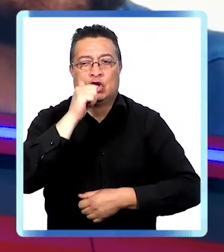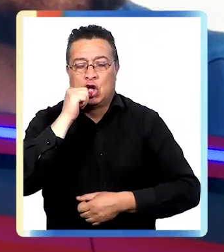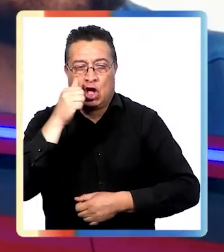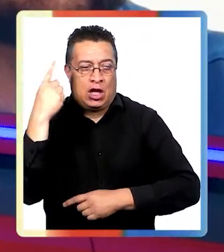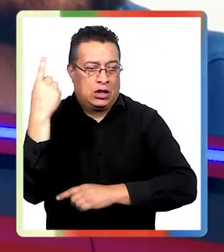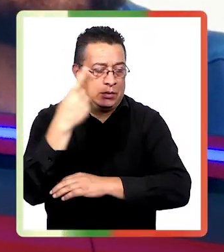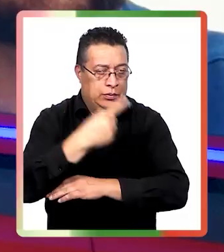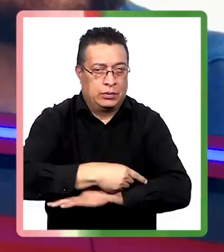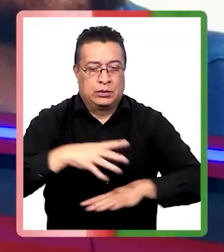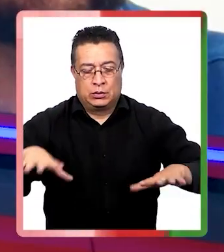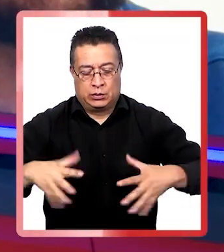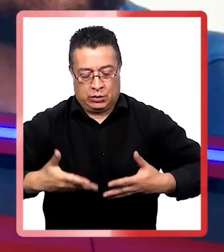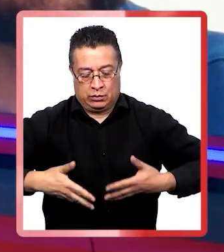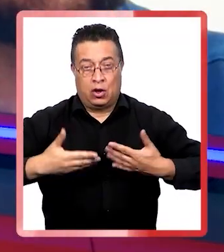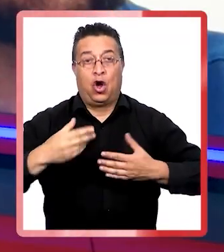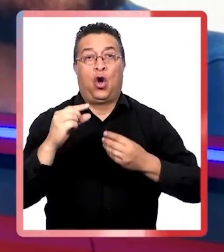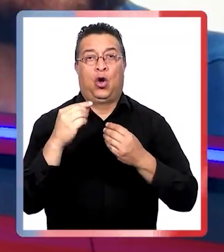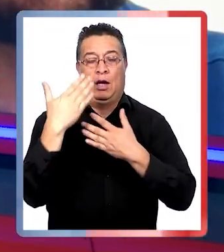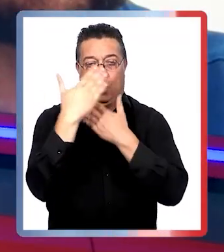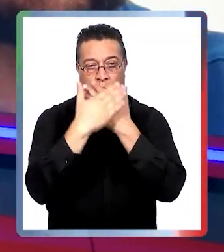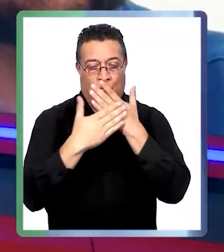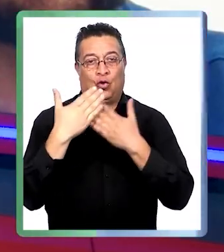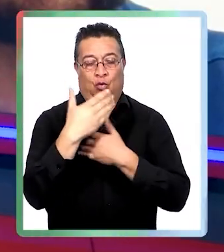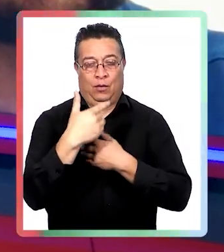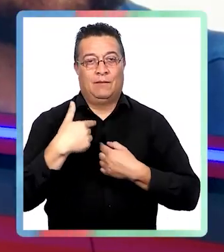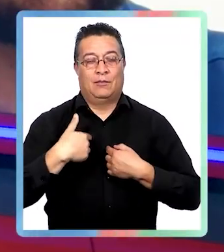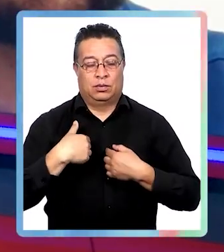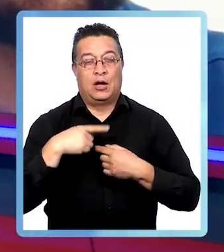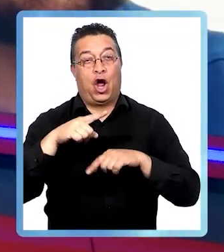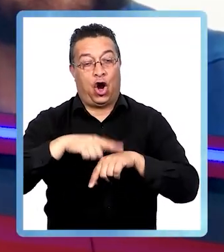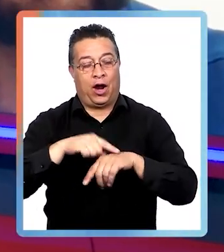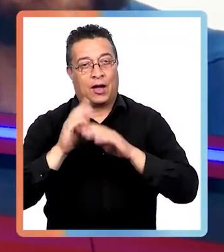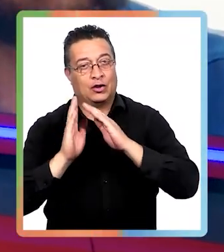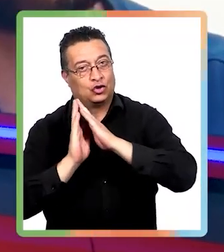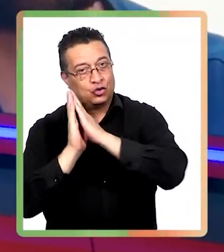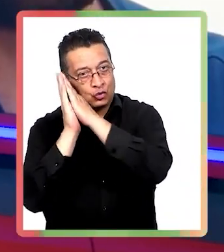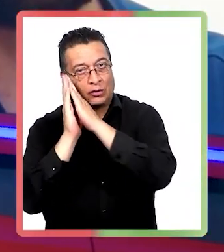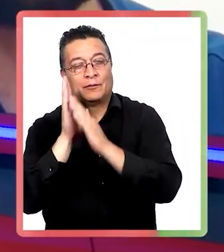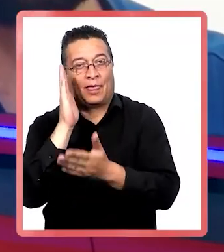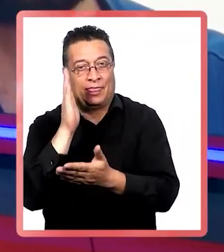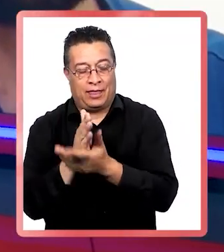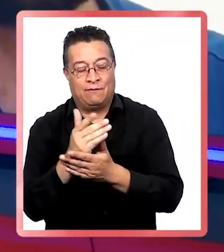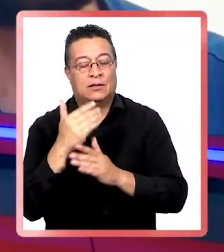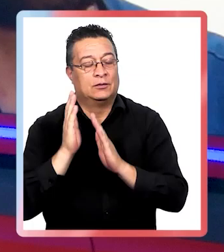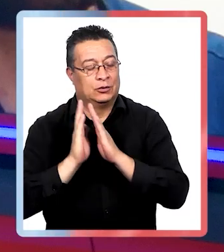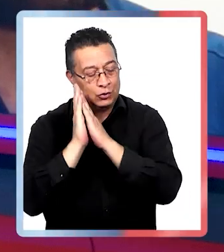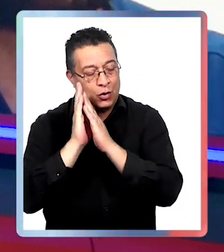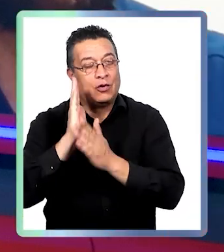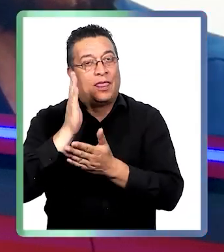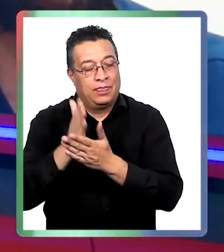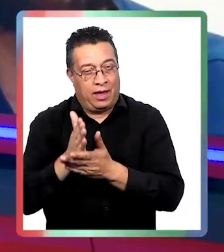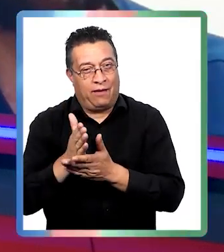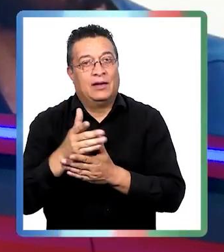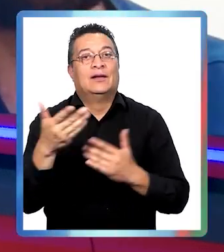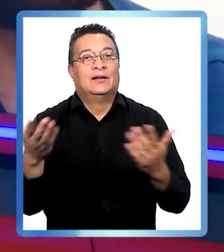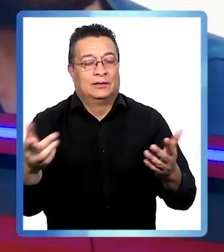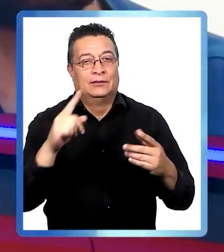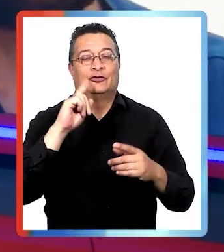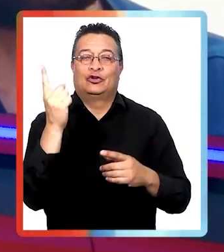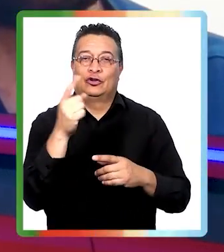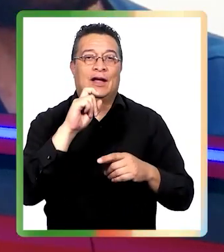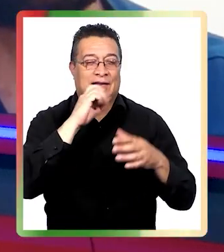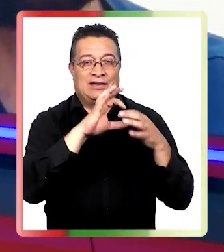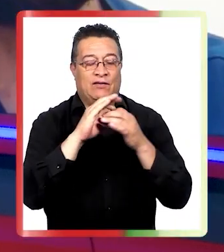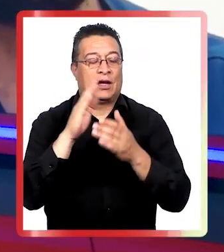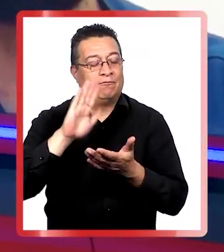diarias, pero pocas veces hablamos del cuidado de las respectivas horas de sueño dormidas, de la higiene del sueño y de todo lo